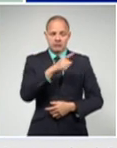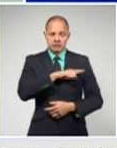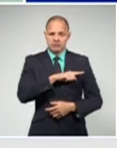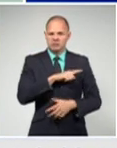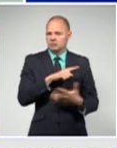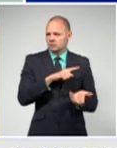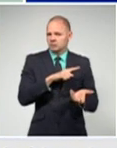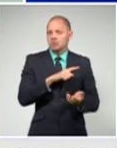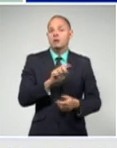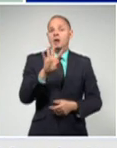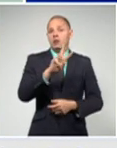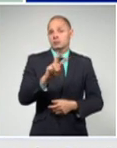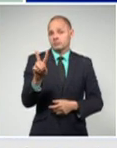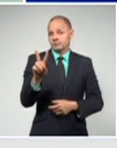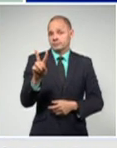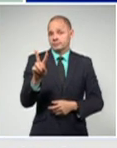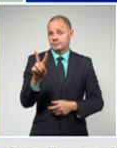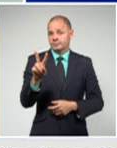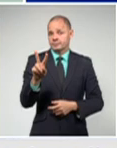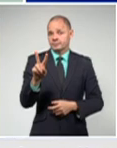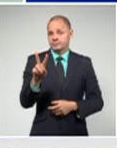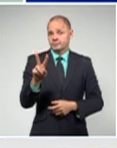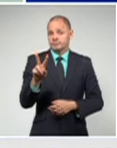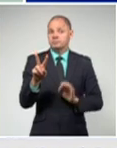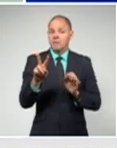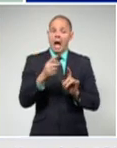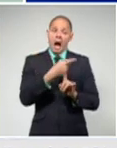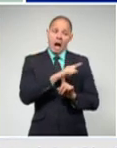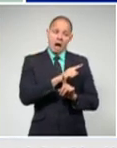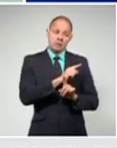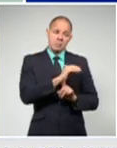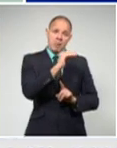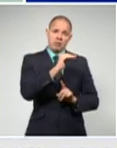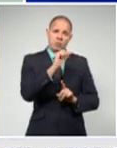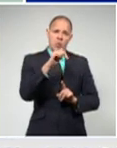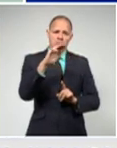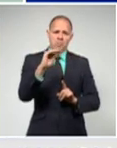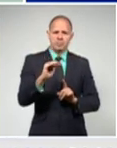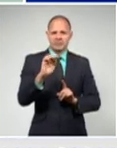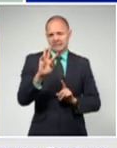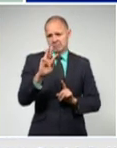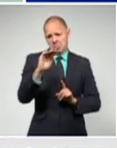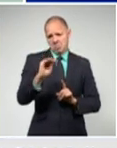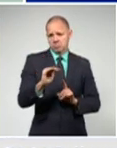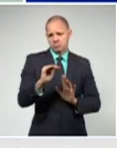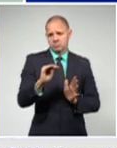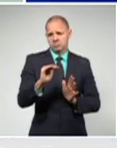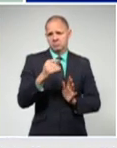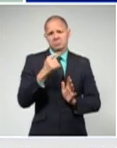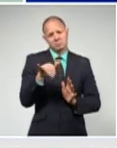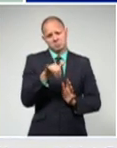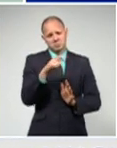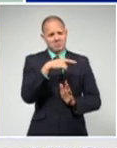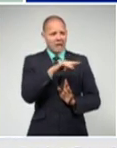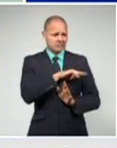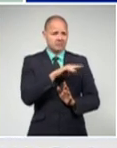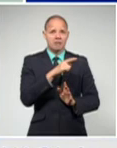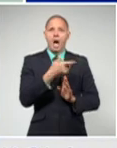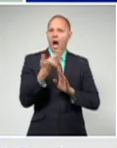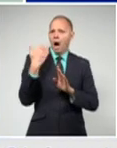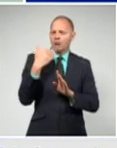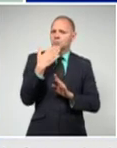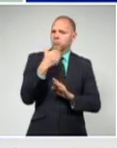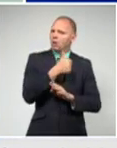casos. Pudiéramos decir que 3 menos que el día anterior, pero de todas formas, para los indicadores que había mantenido esta